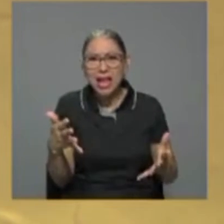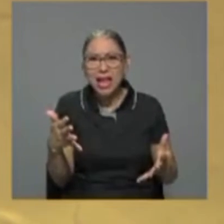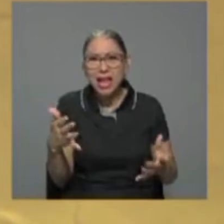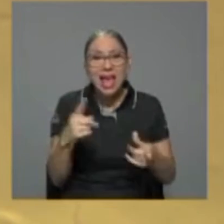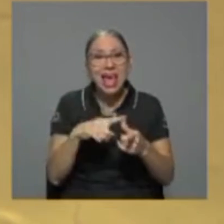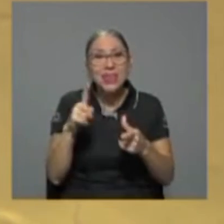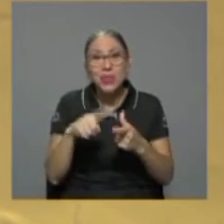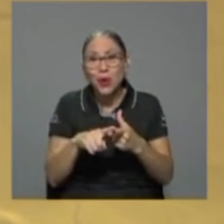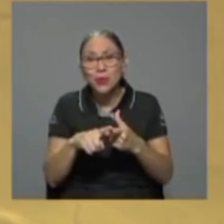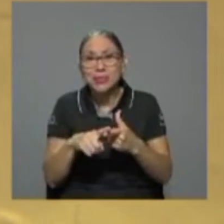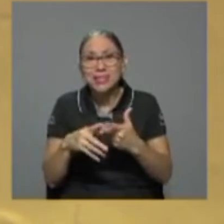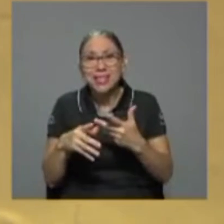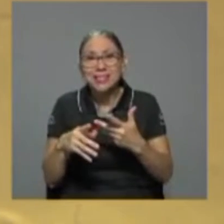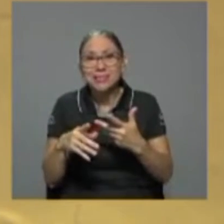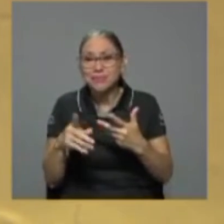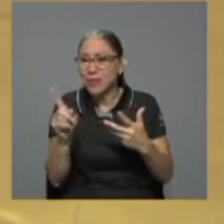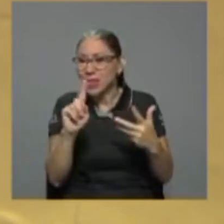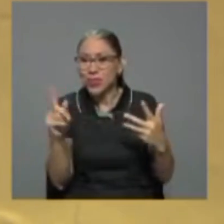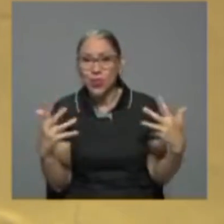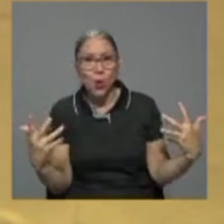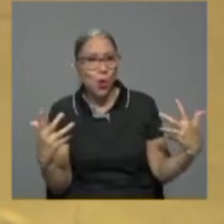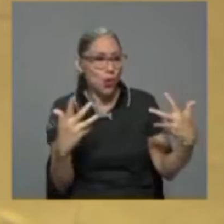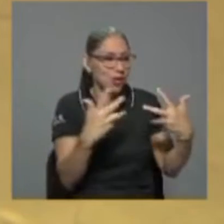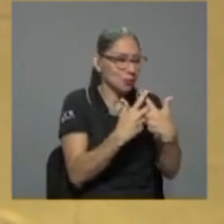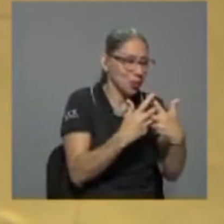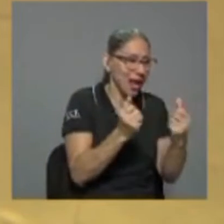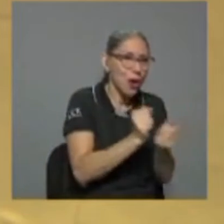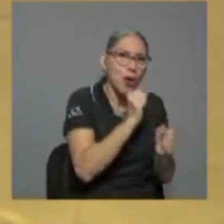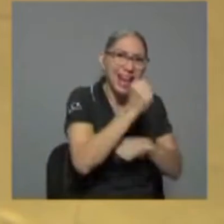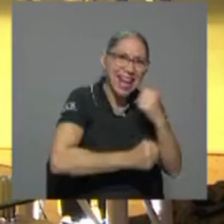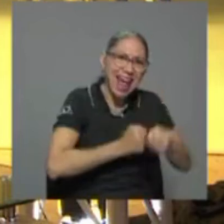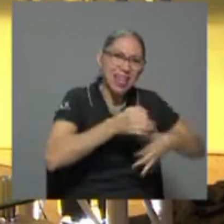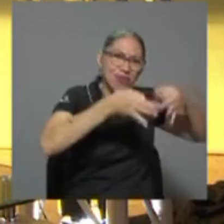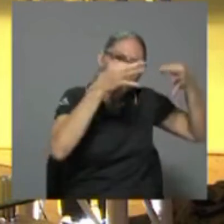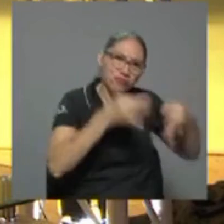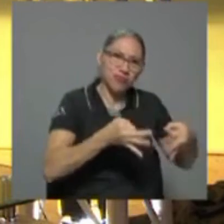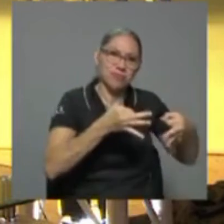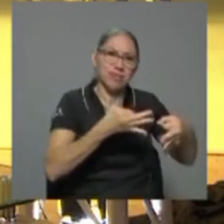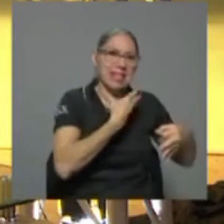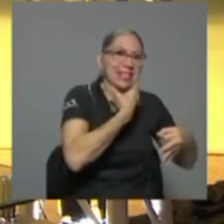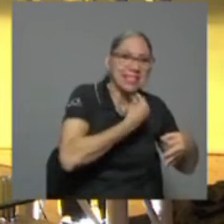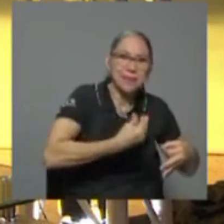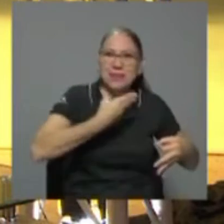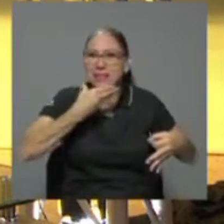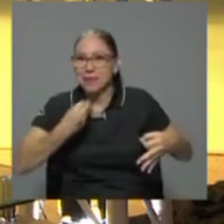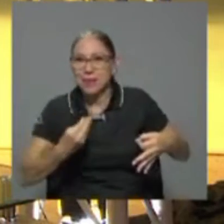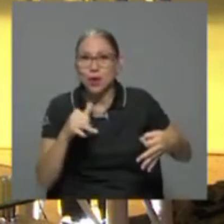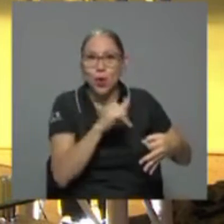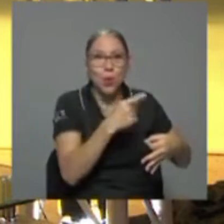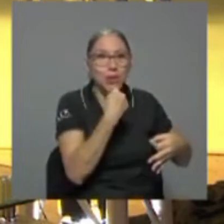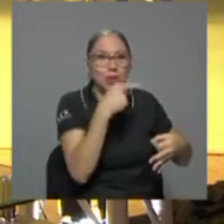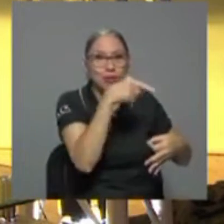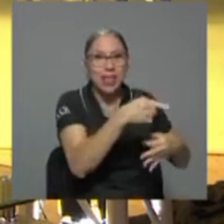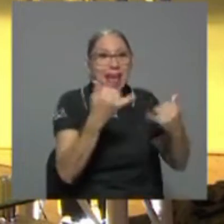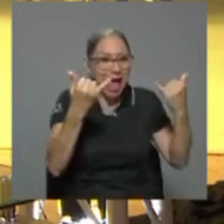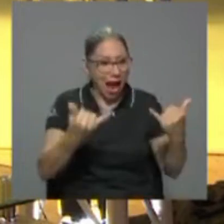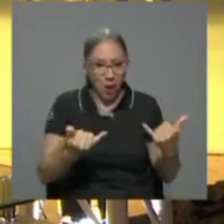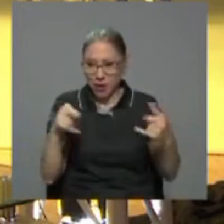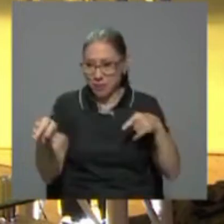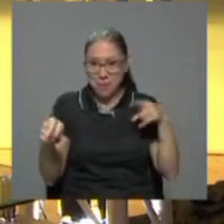no correspondía con el año calendario, como usted lo dijo, y ahora se homologaron, o sea, se